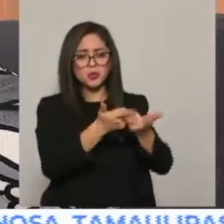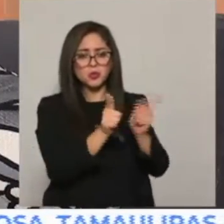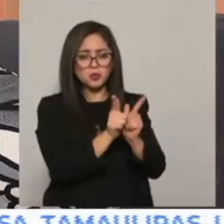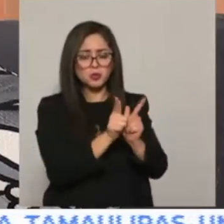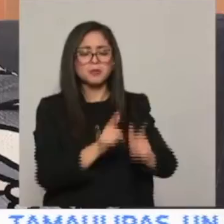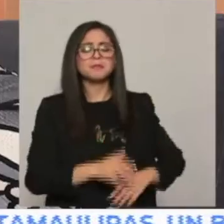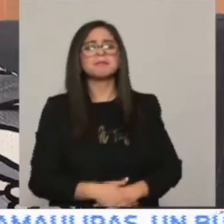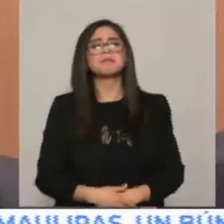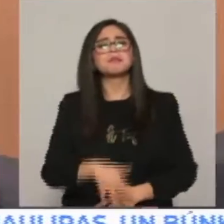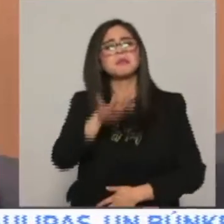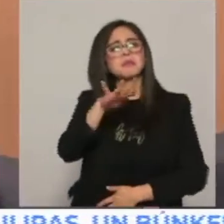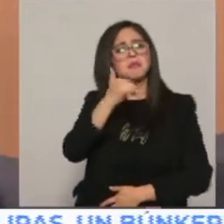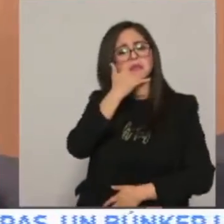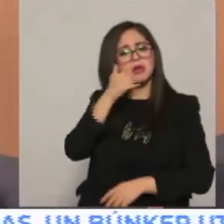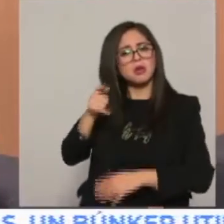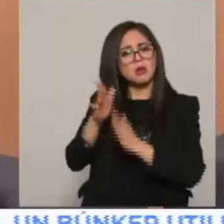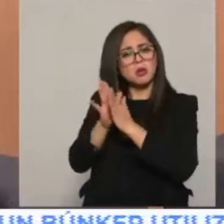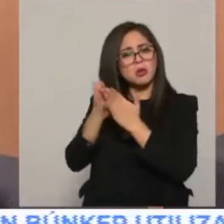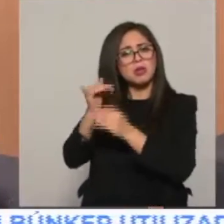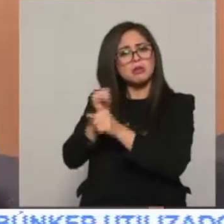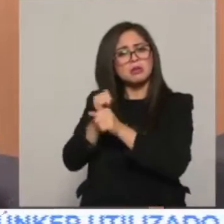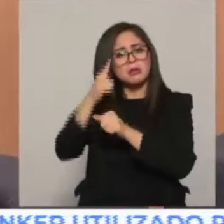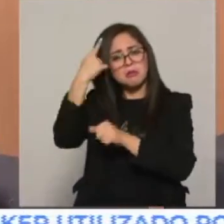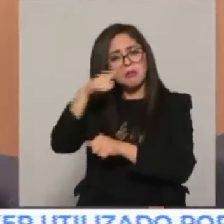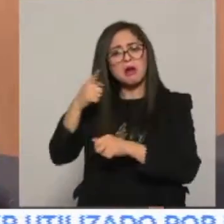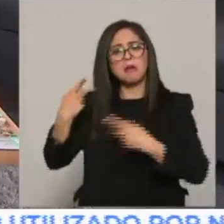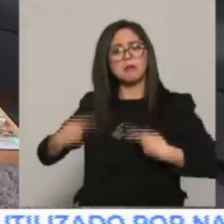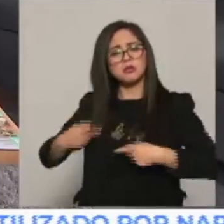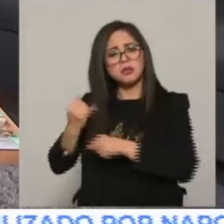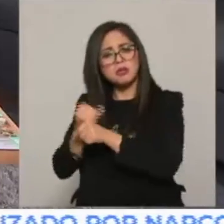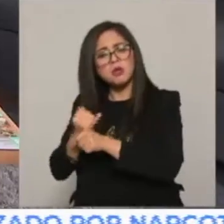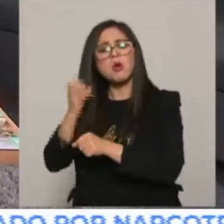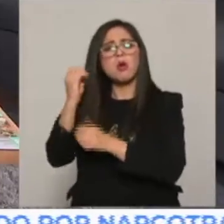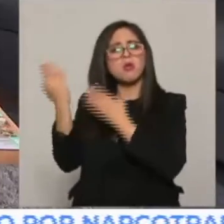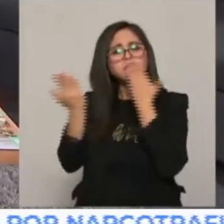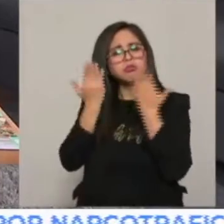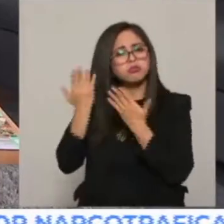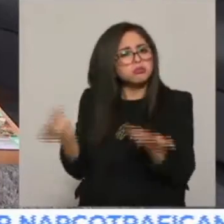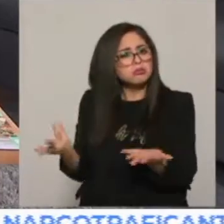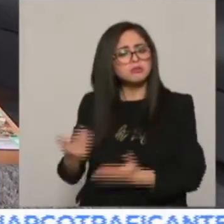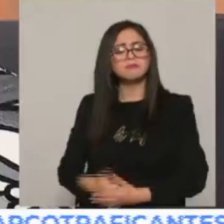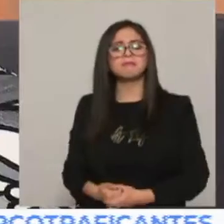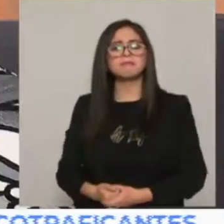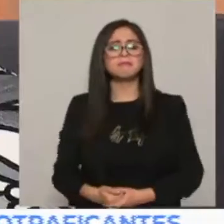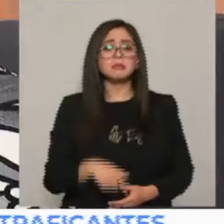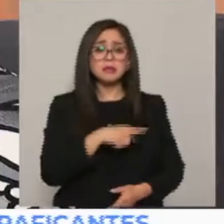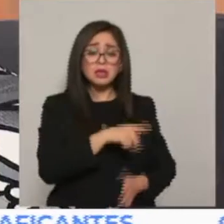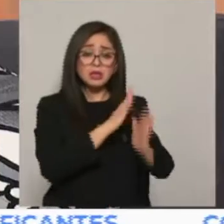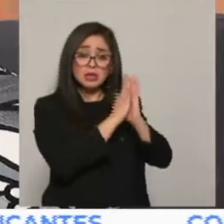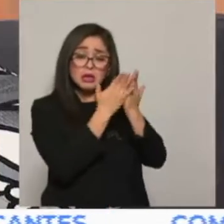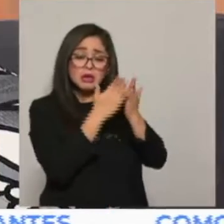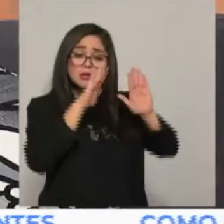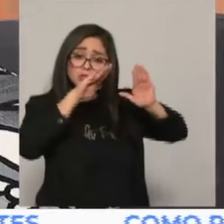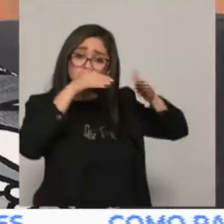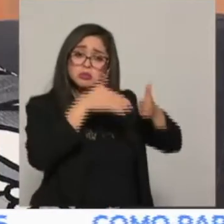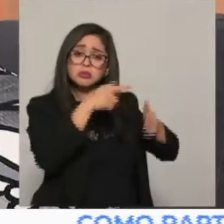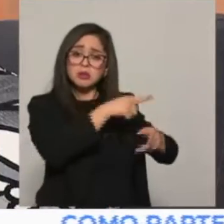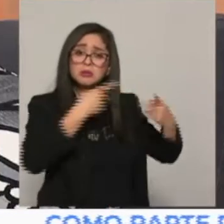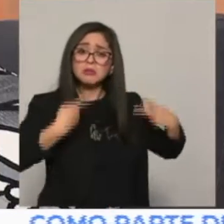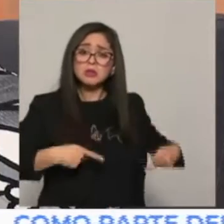¿Para investigadores, académicos? ¿Para quiénes? Principalmente es para el pueblo, la ciudadanía, para las personas de a pie que